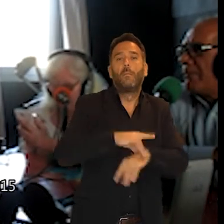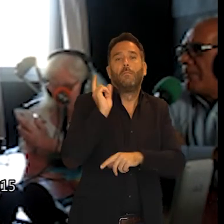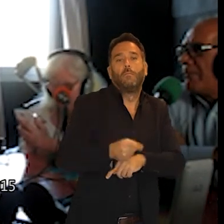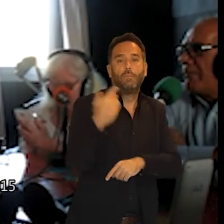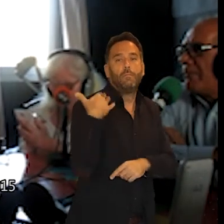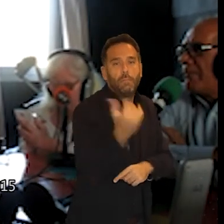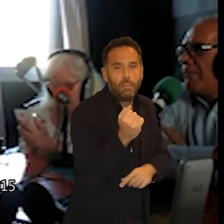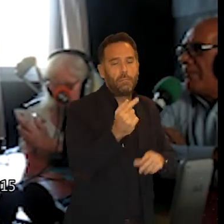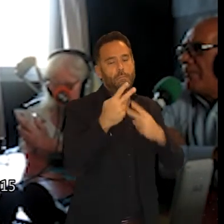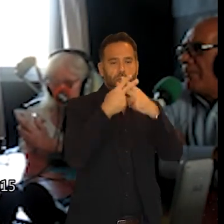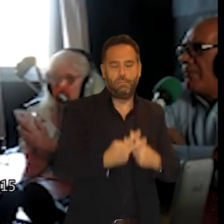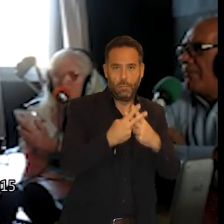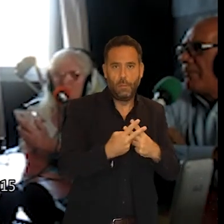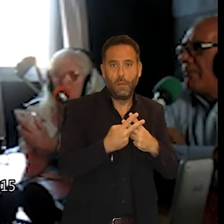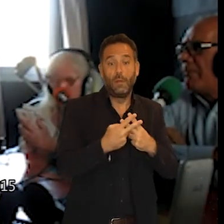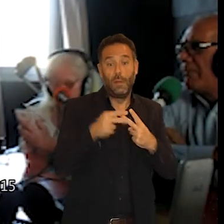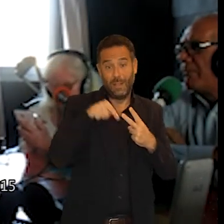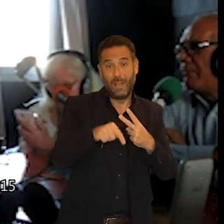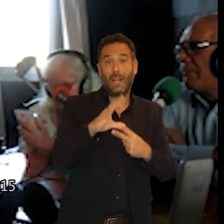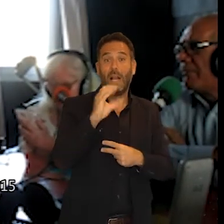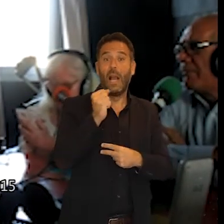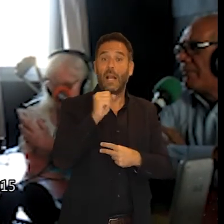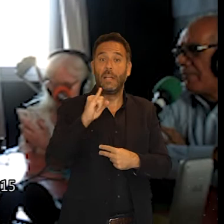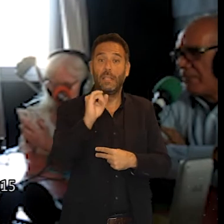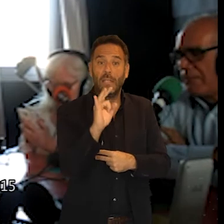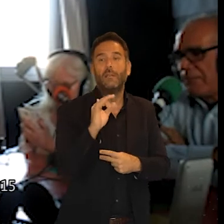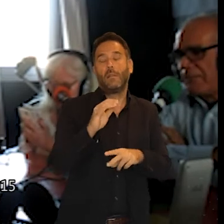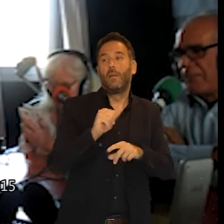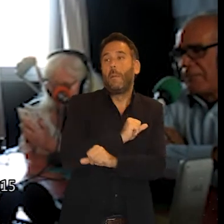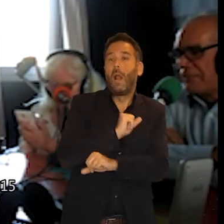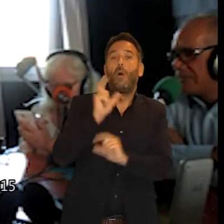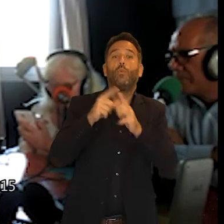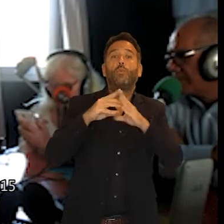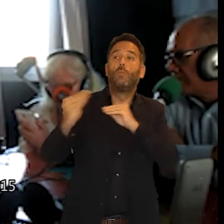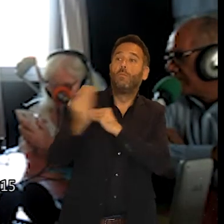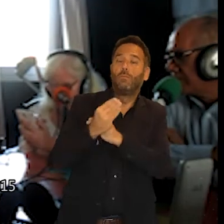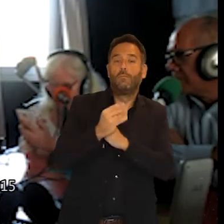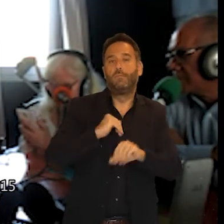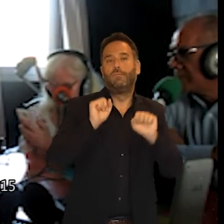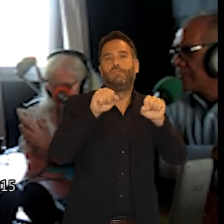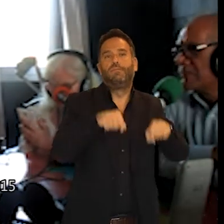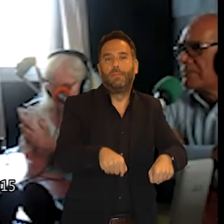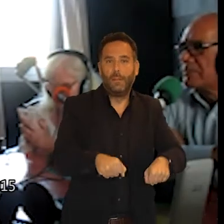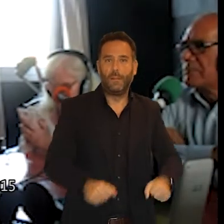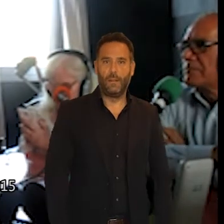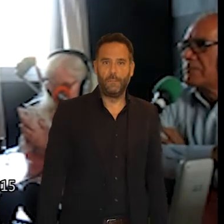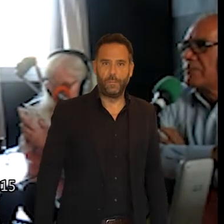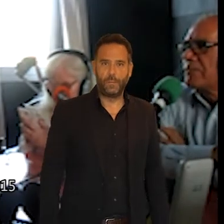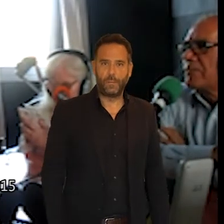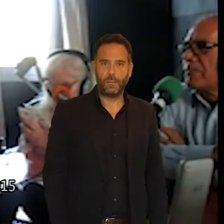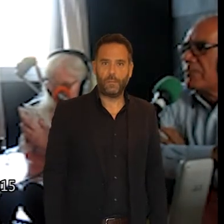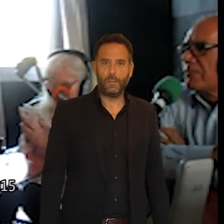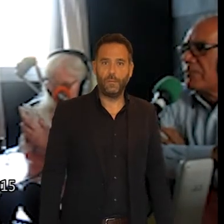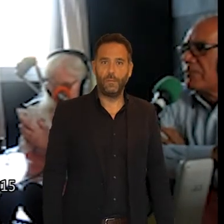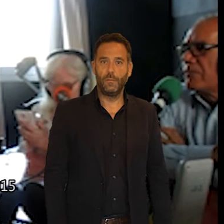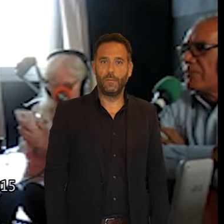CAIT, que se nutren de los fondos que aporta la Junta para poder tratar a estos niños. Un recordatorio. Esta noticia